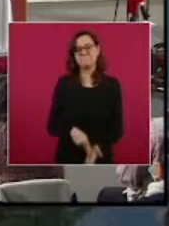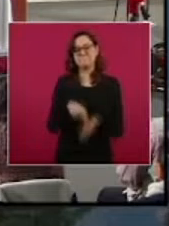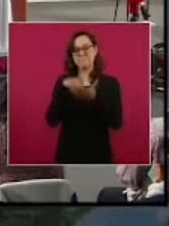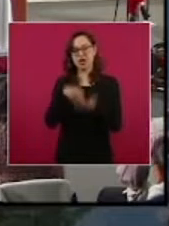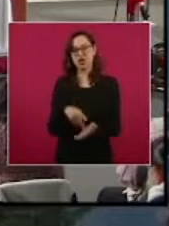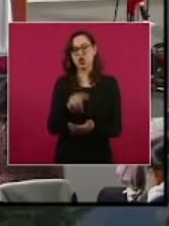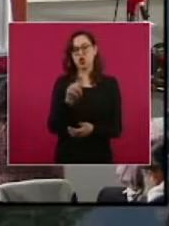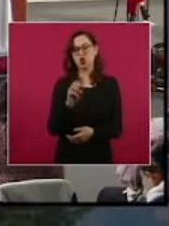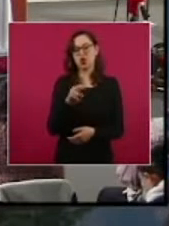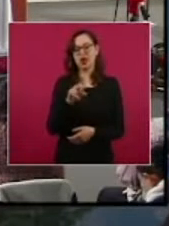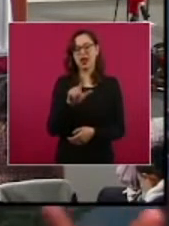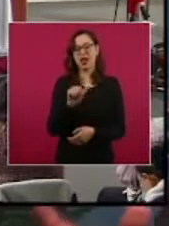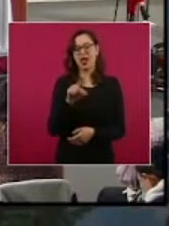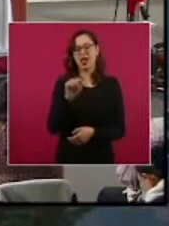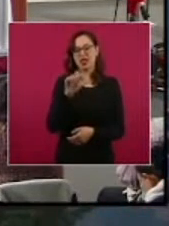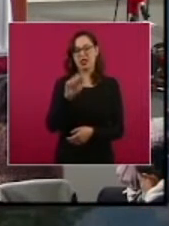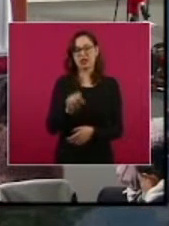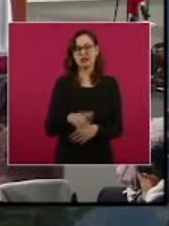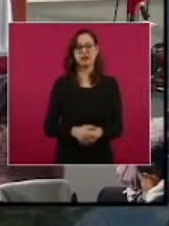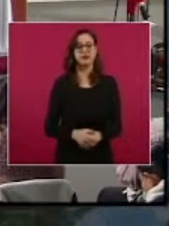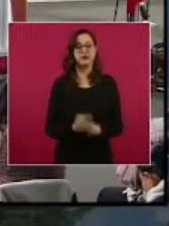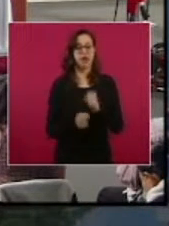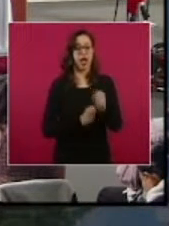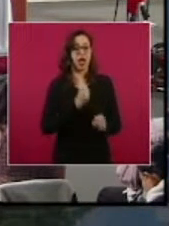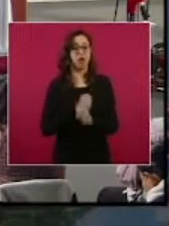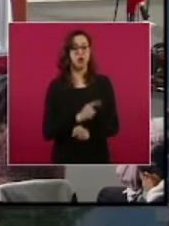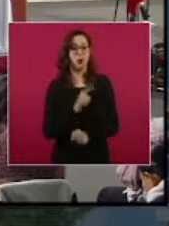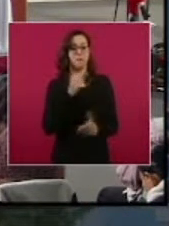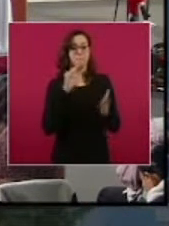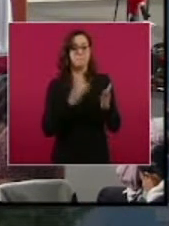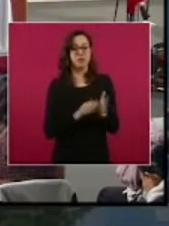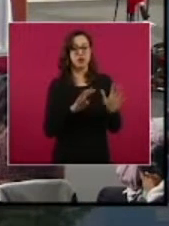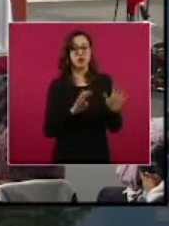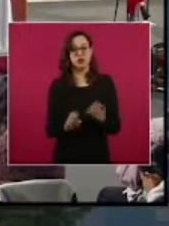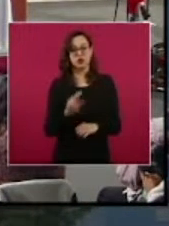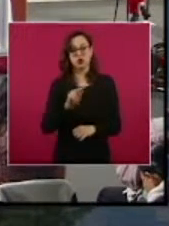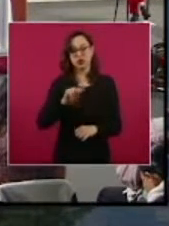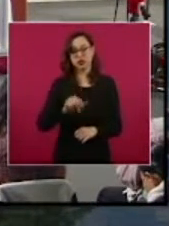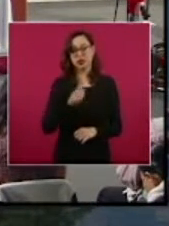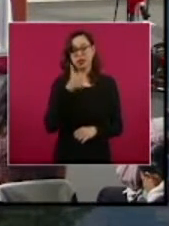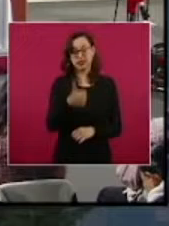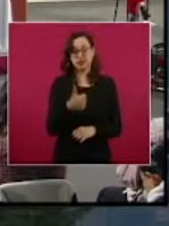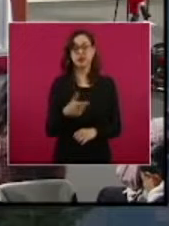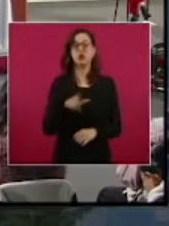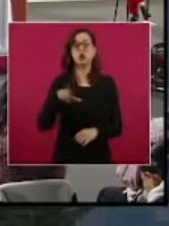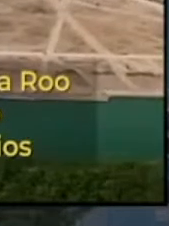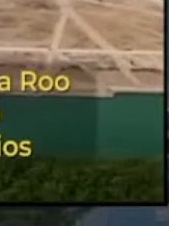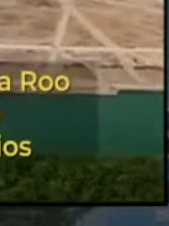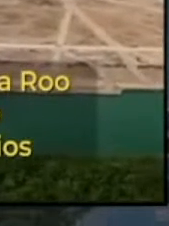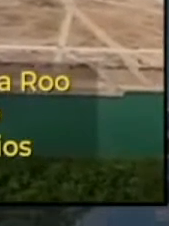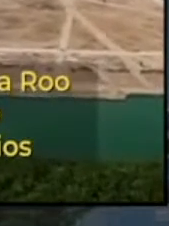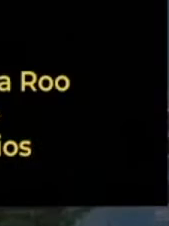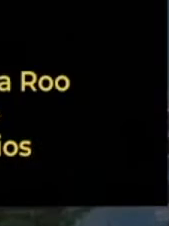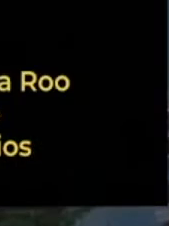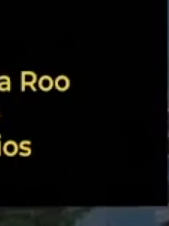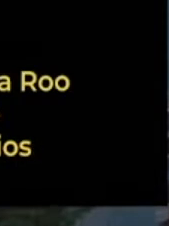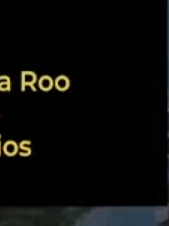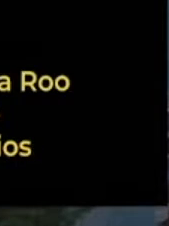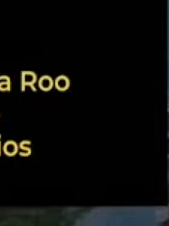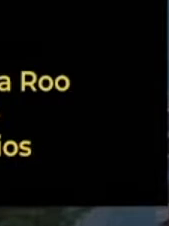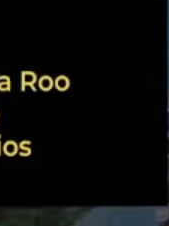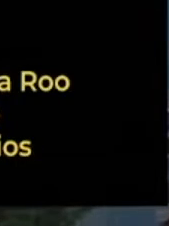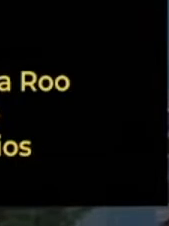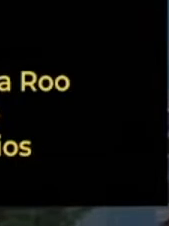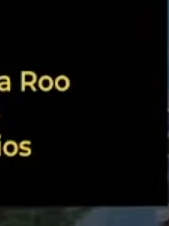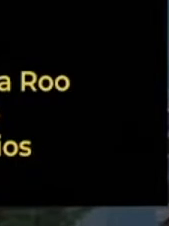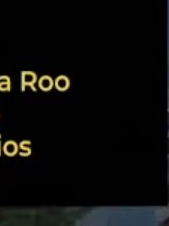30 años. Imagino que estuvo Peña, Calderón, Fox, Zedillo.